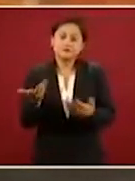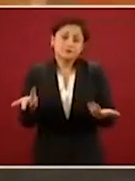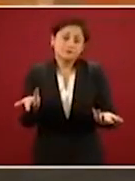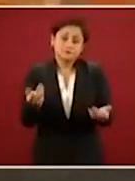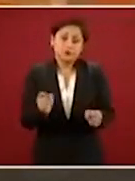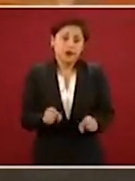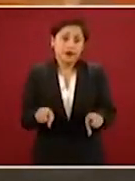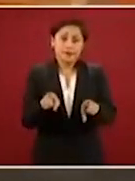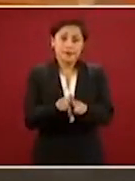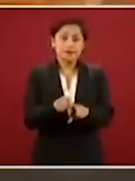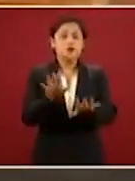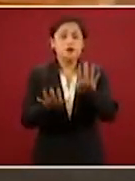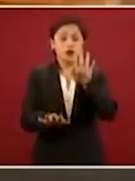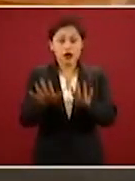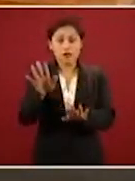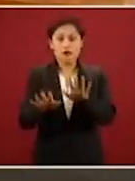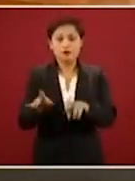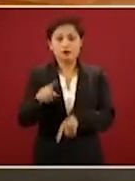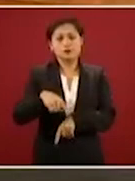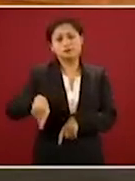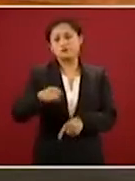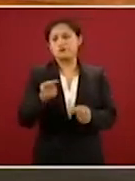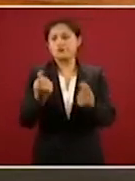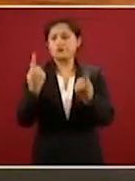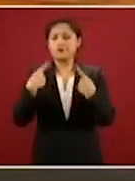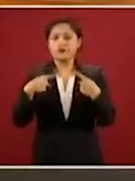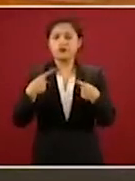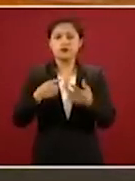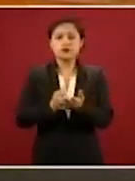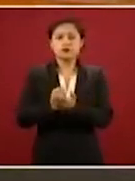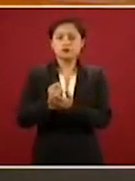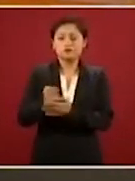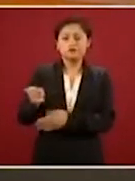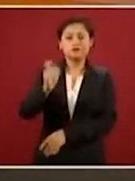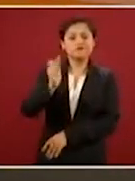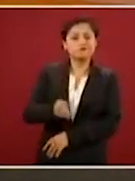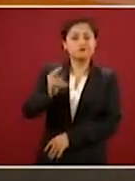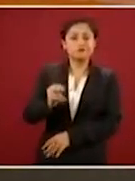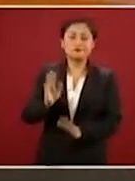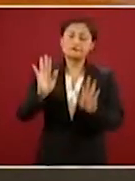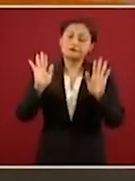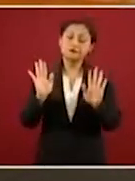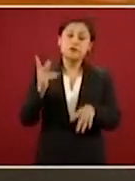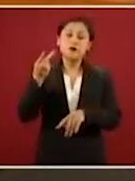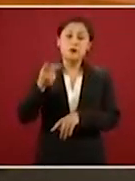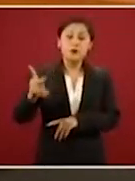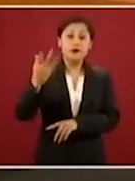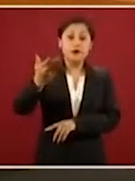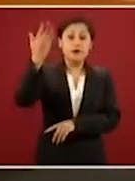este tipo, pero pues fue todo un acontecimiento